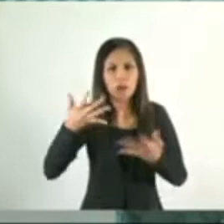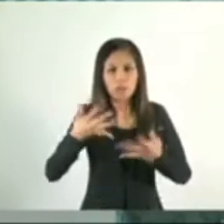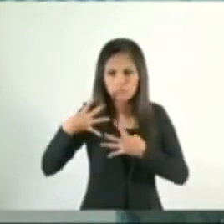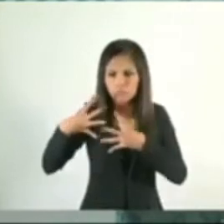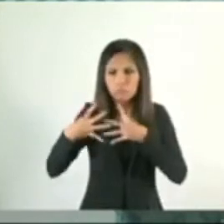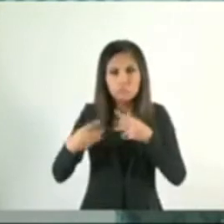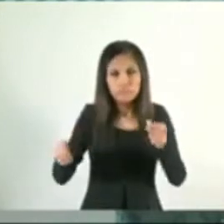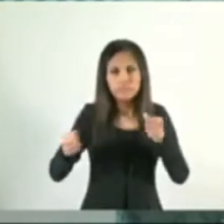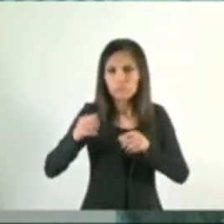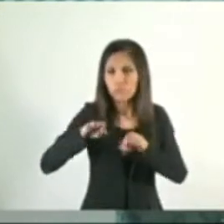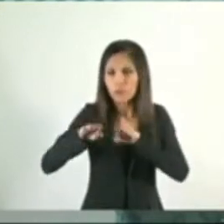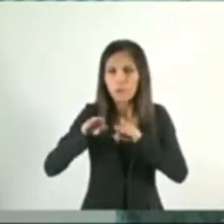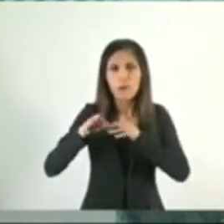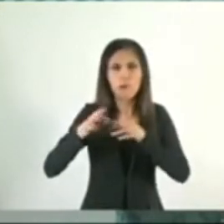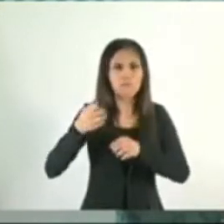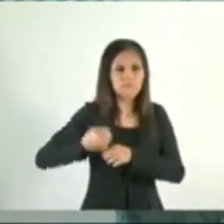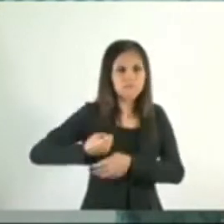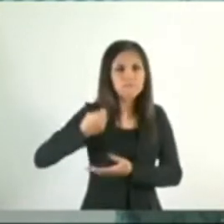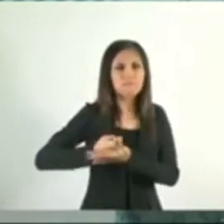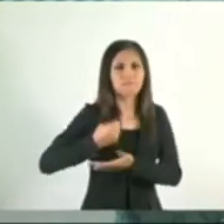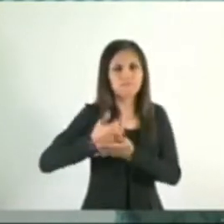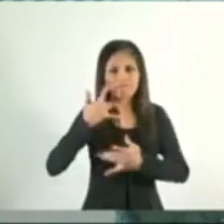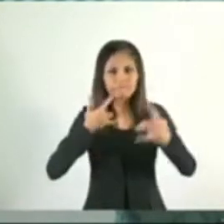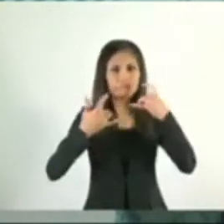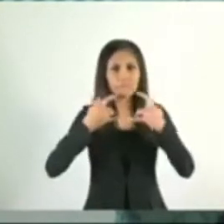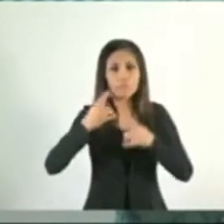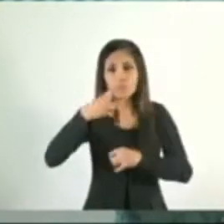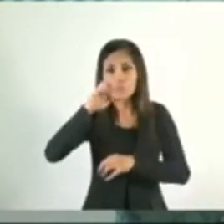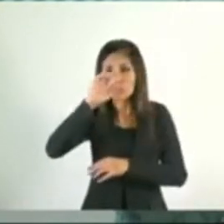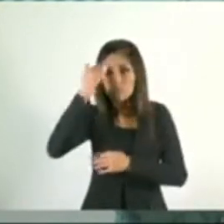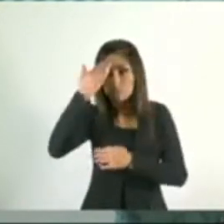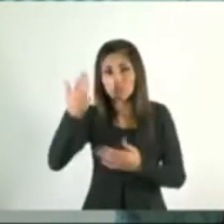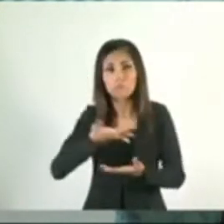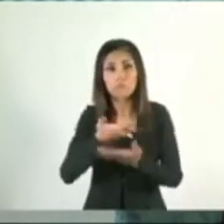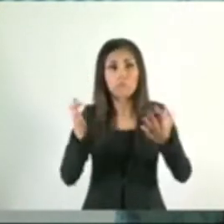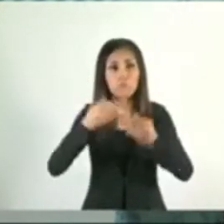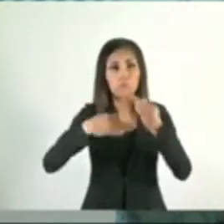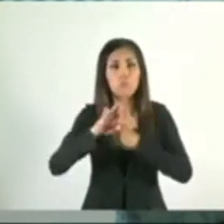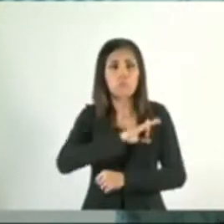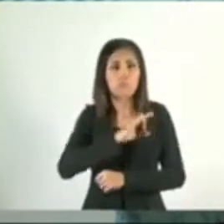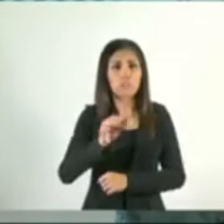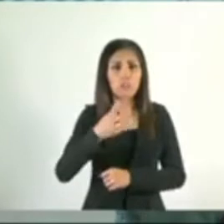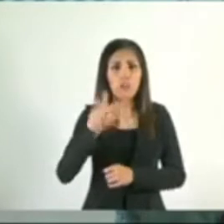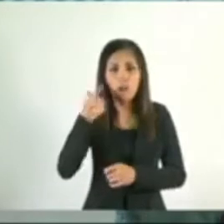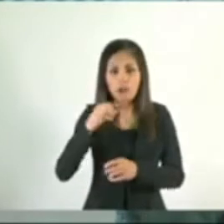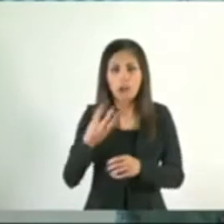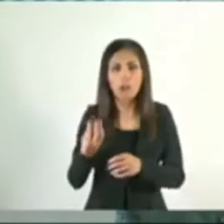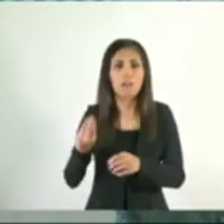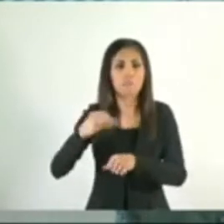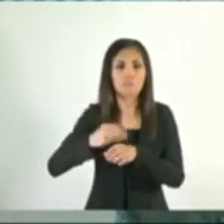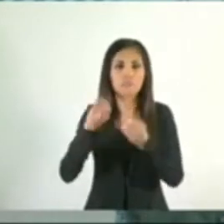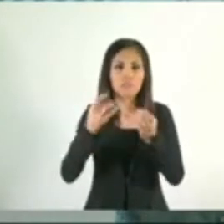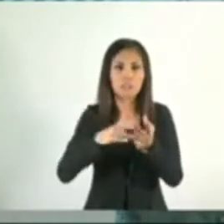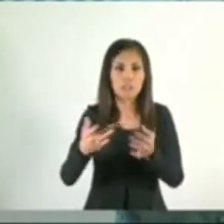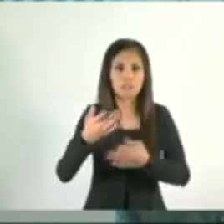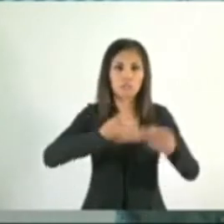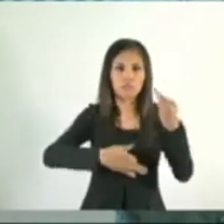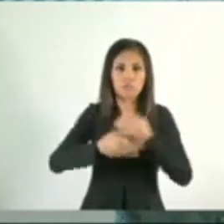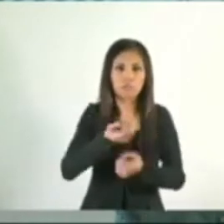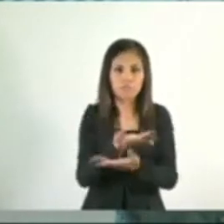trabajo, además de hacerles patente nuestro reconocimiento, solo podremos añadir gracias a todos